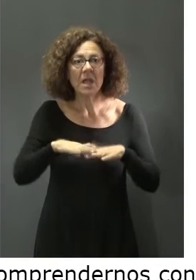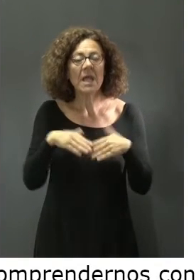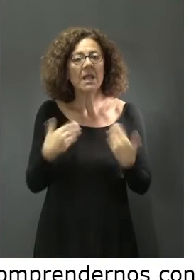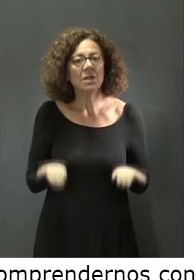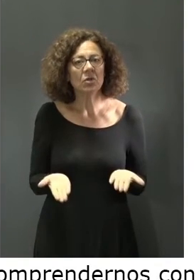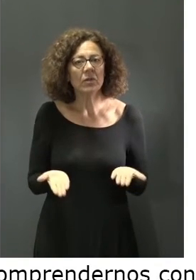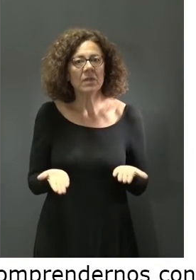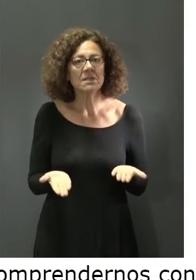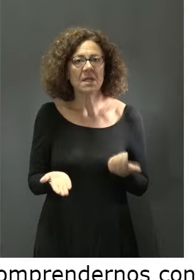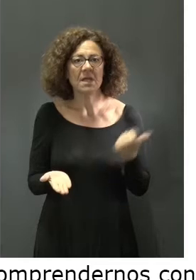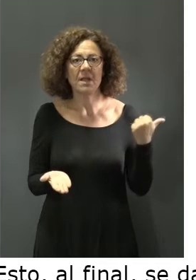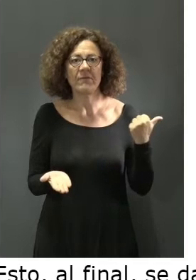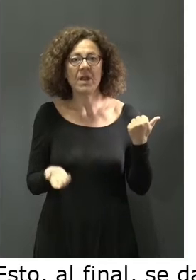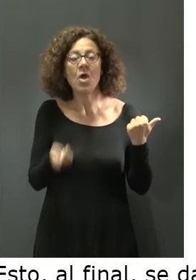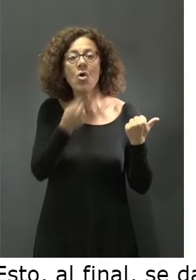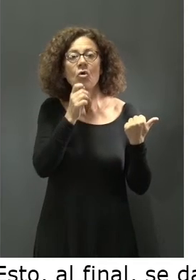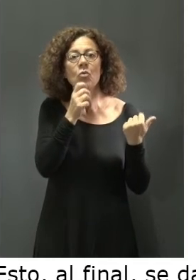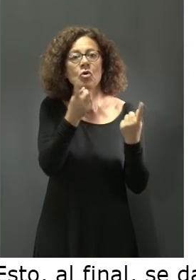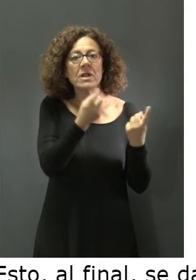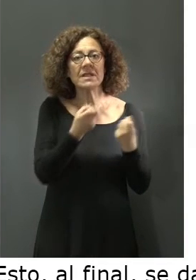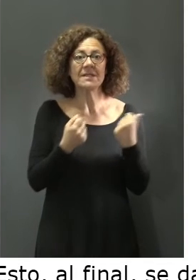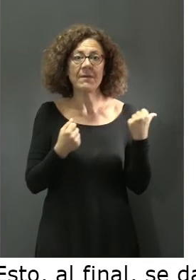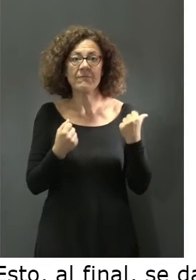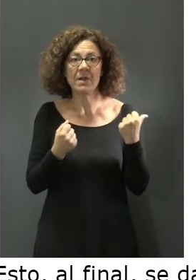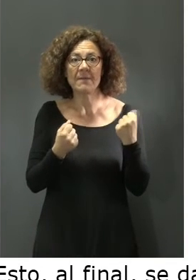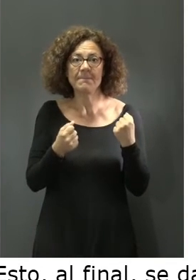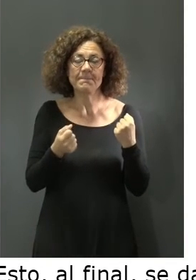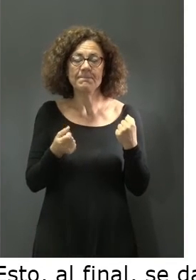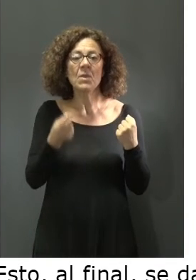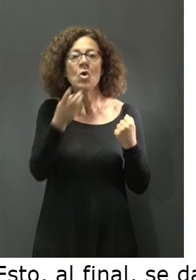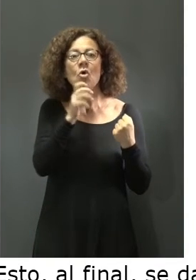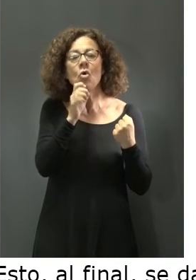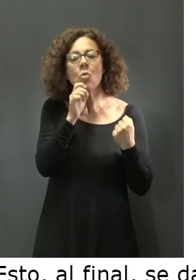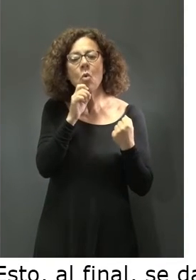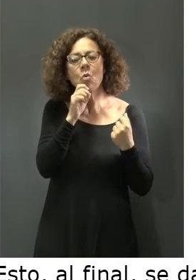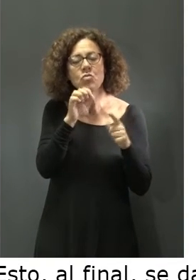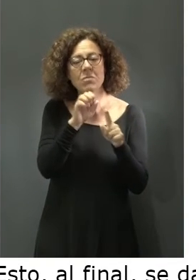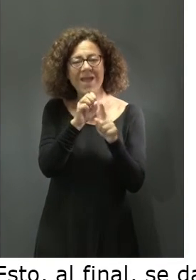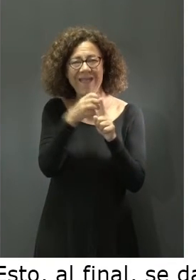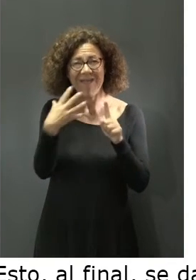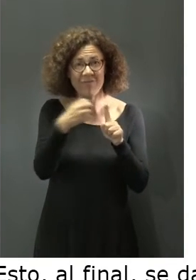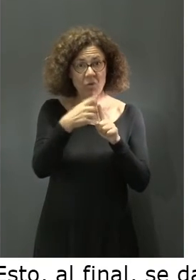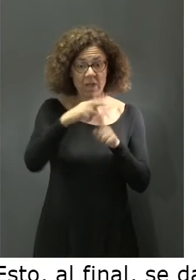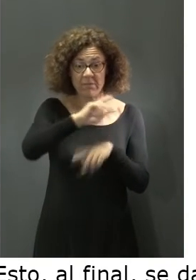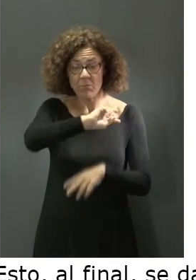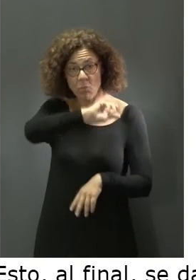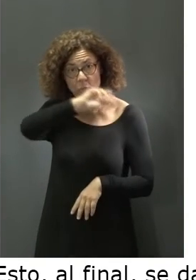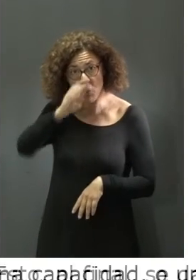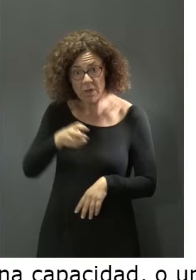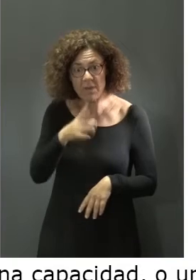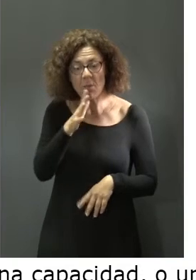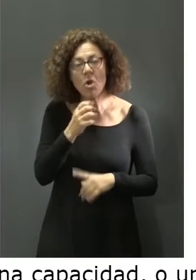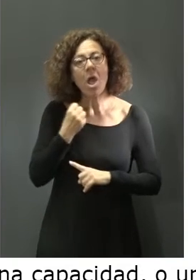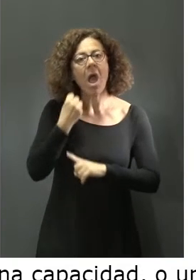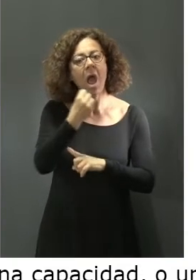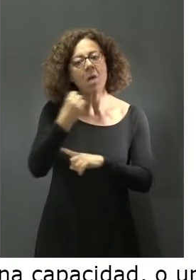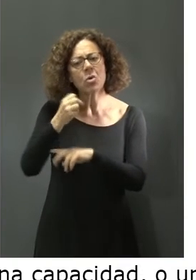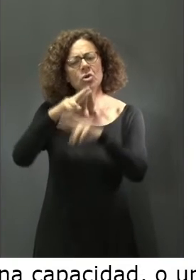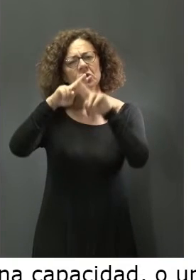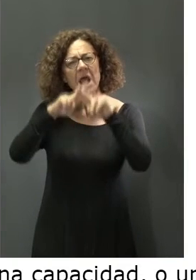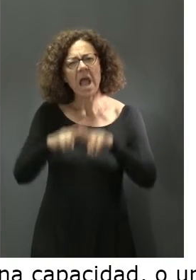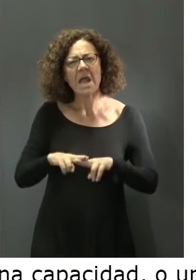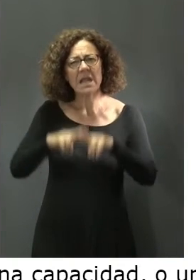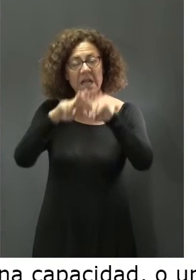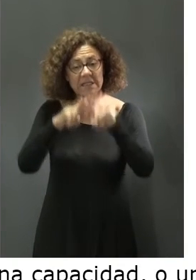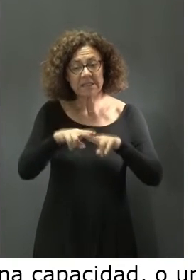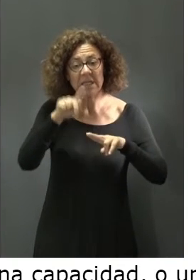cómo se necesita, ¿no?, de un enfoque múltiple a partir de distintos tipos de apoyos y de análisis que den